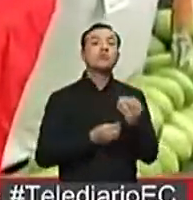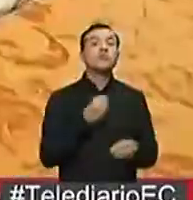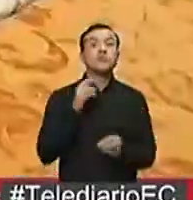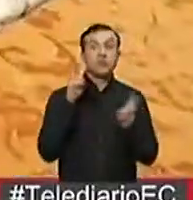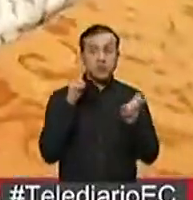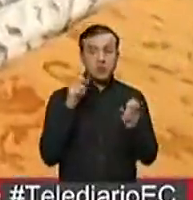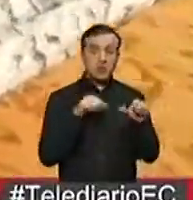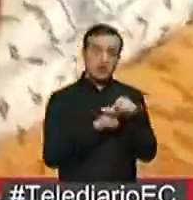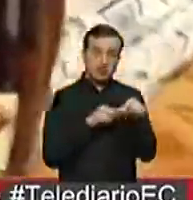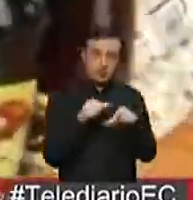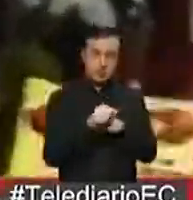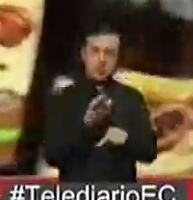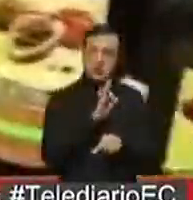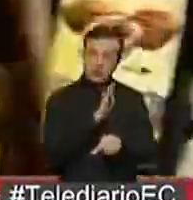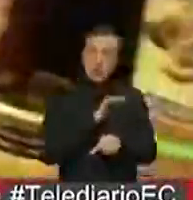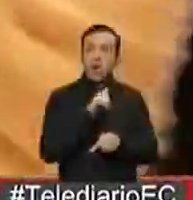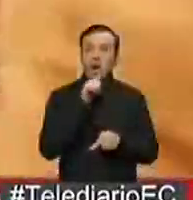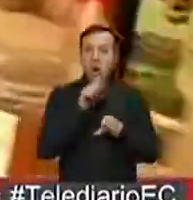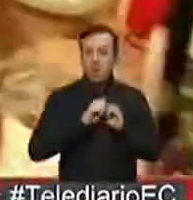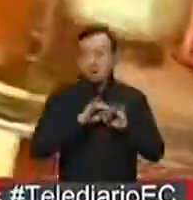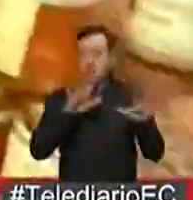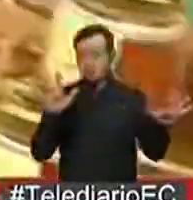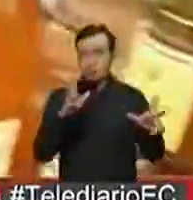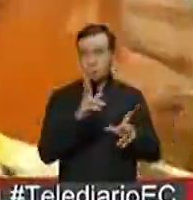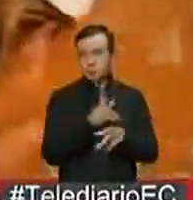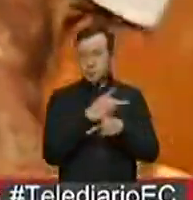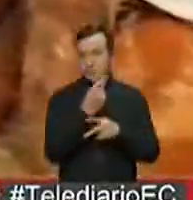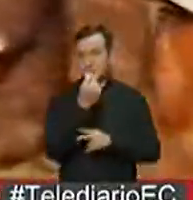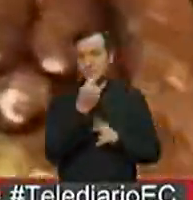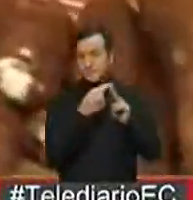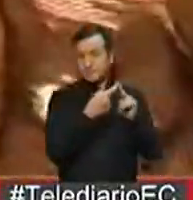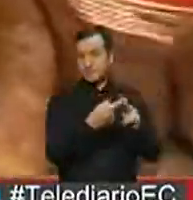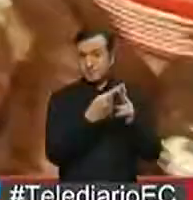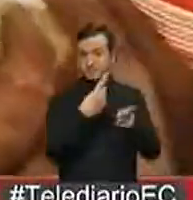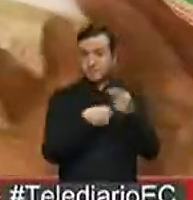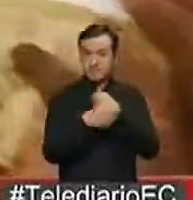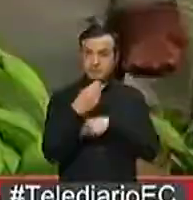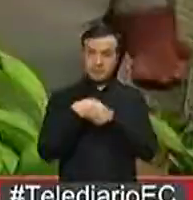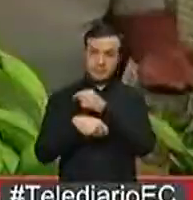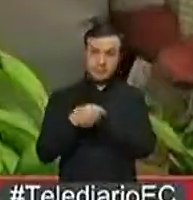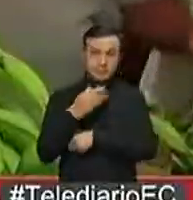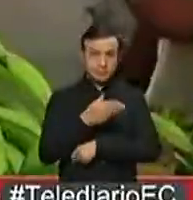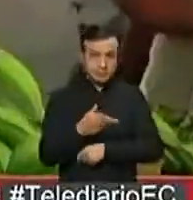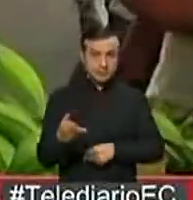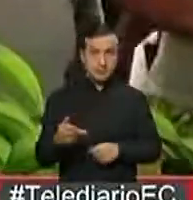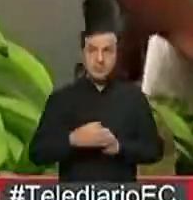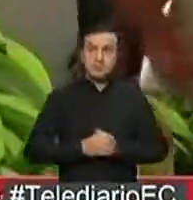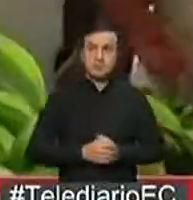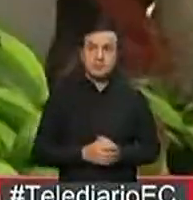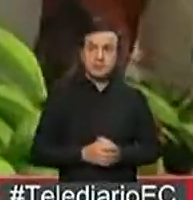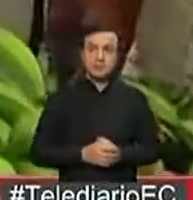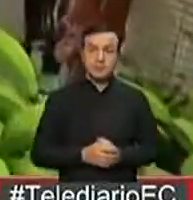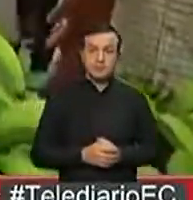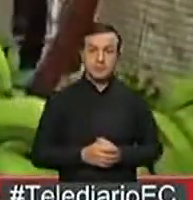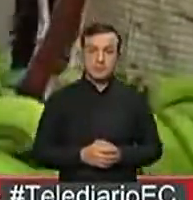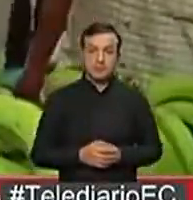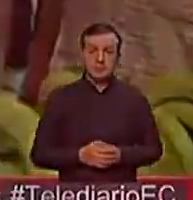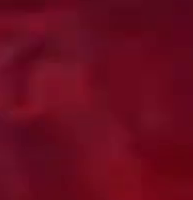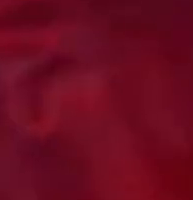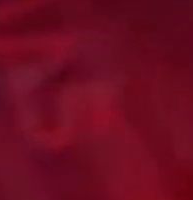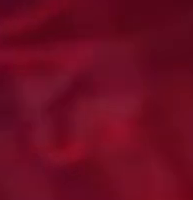como asistencia técnica, riego, producción, crédito y comercialización. Luis Alfredo Zúñiga, Medios Públicos.